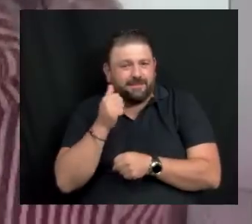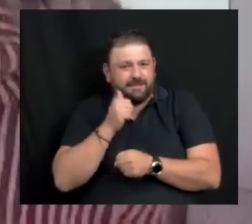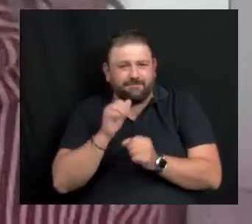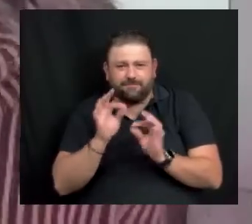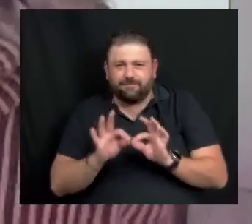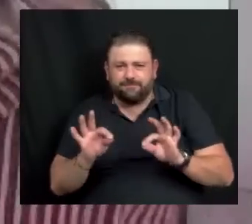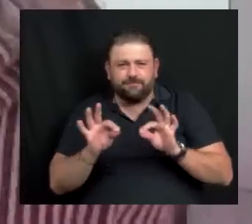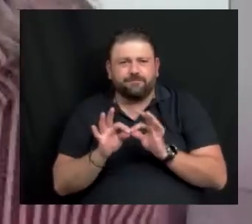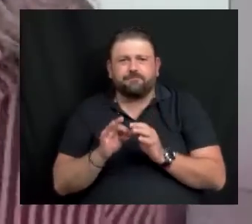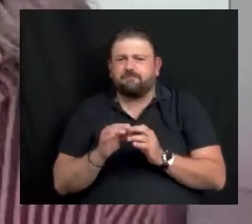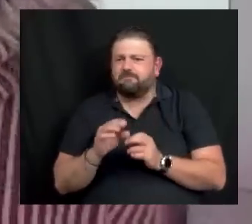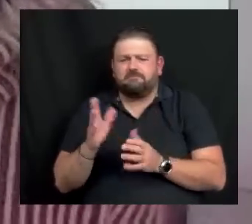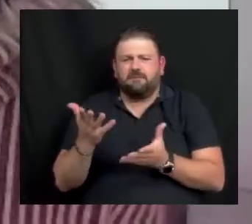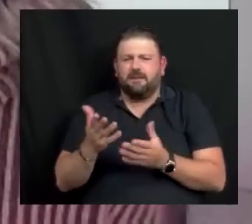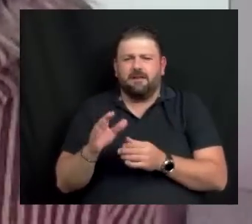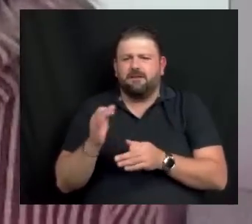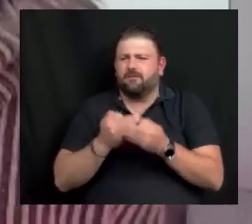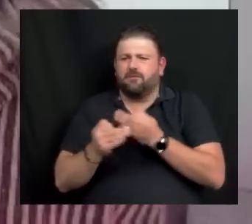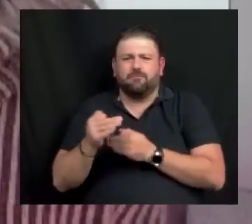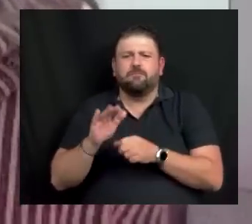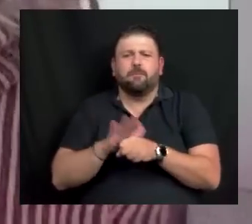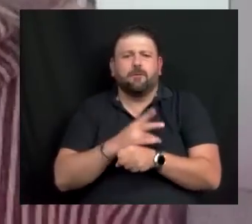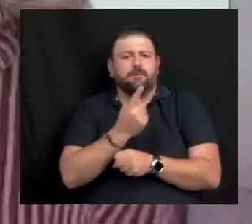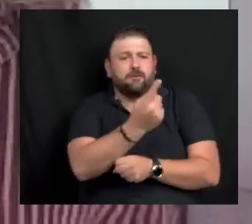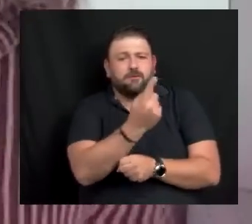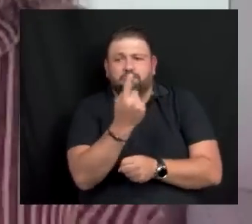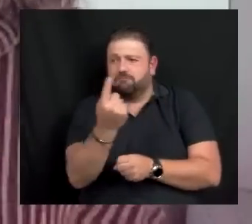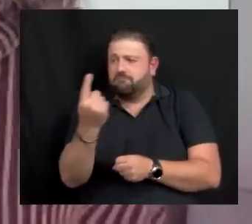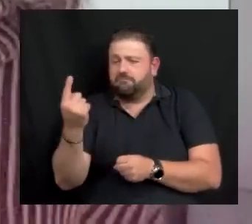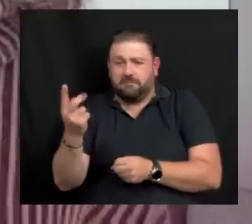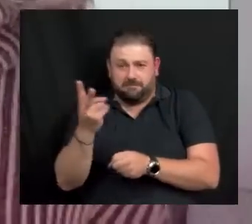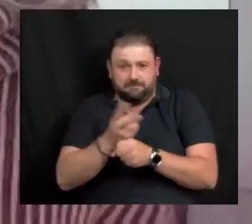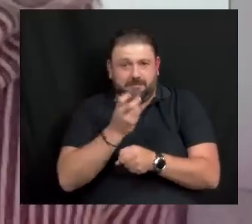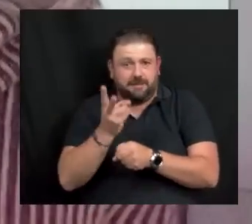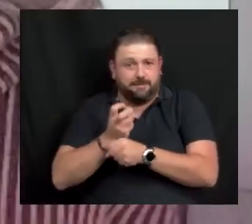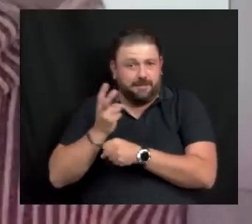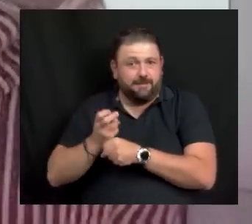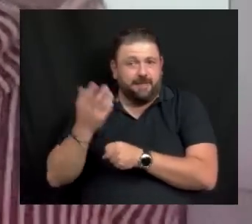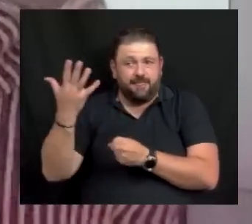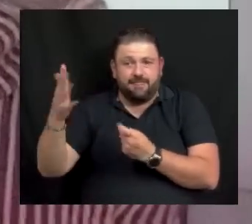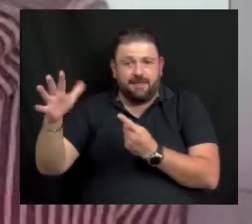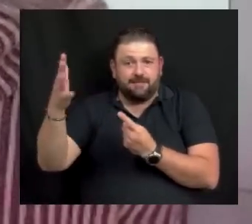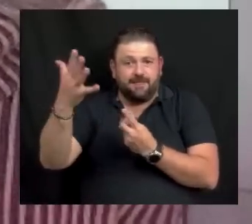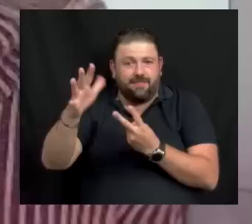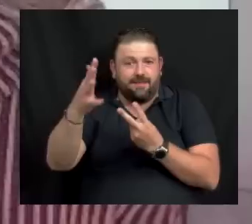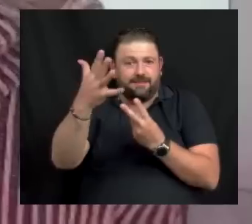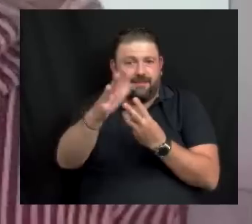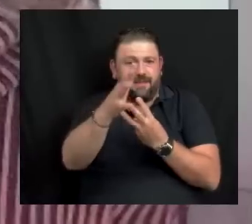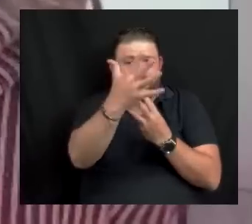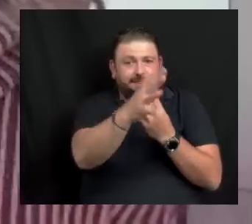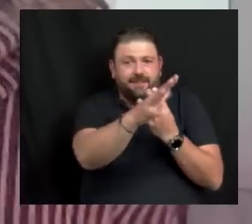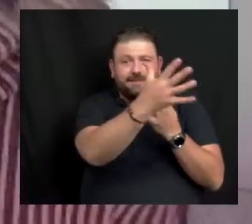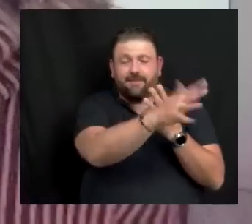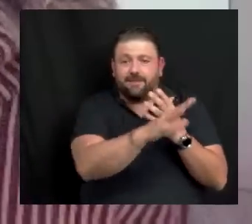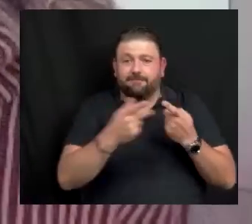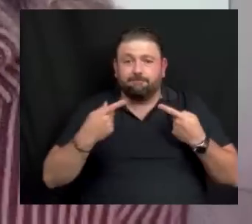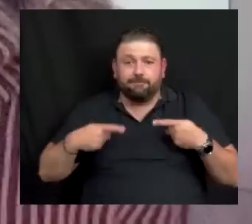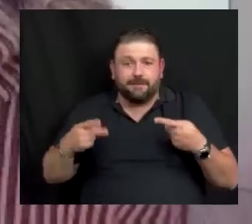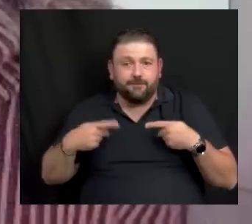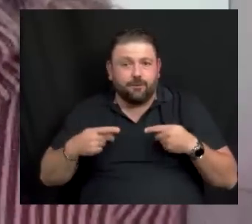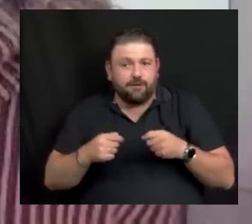decía, a ver, mínimo 10 personas cada uno. Si quieren crecer, quieren generar. Y como la gente está creyendo